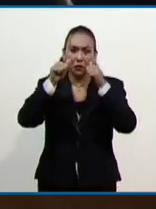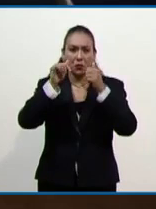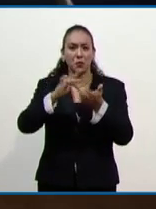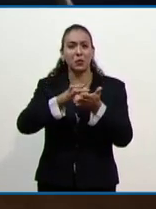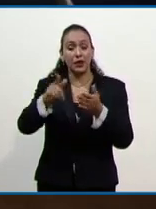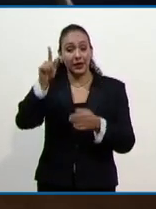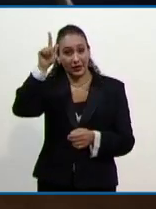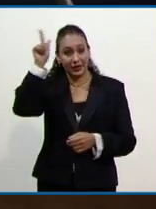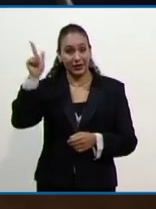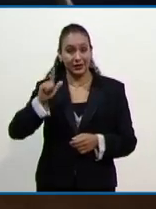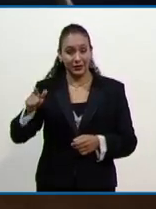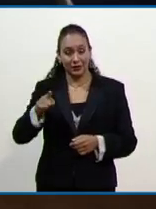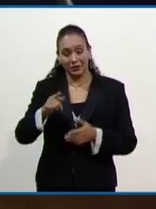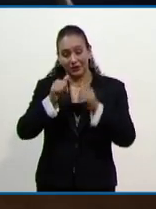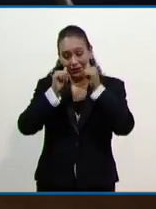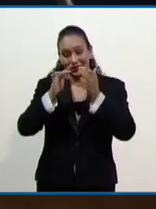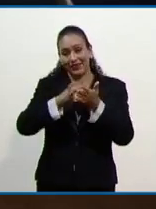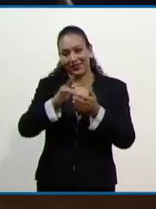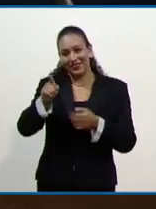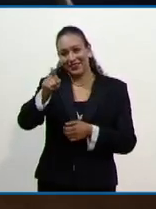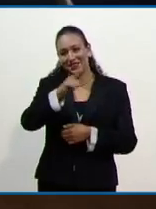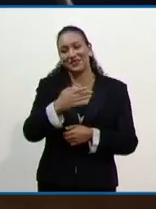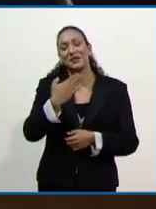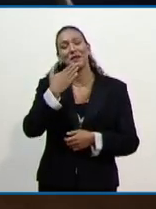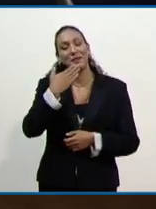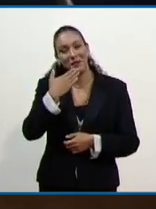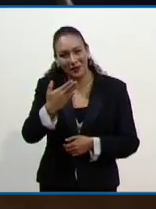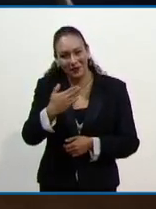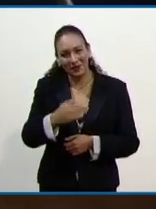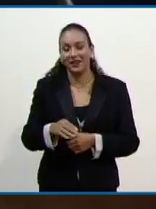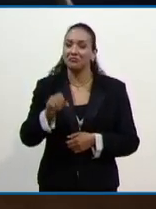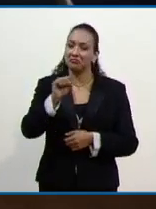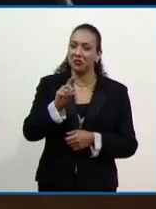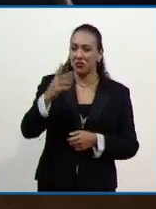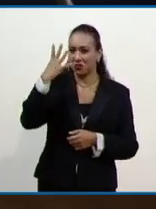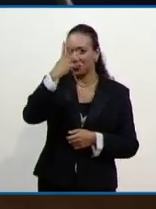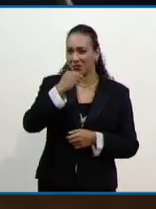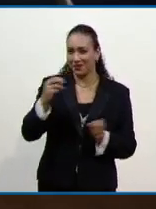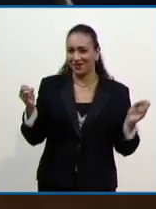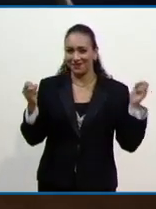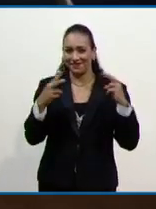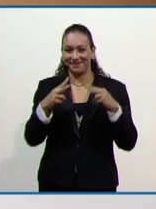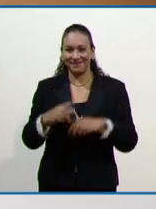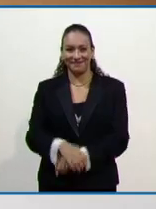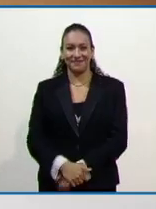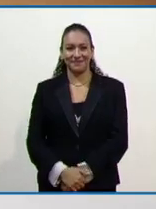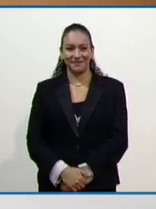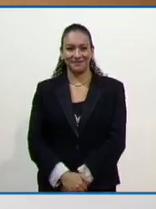nombre del equipo que hace posible este espacio, le deseamos que siga disfrutando su fin de semana. Hasta pronto.